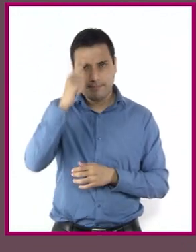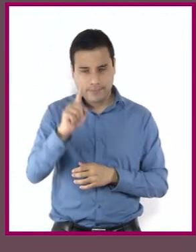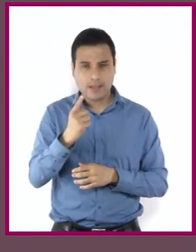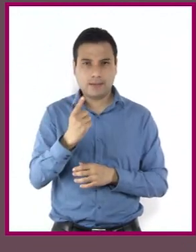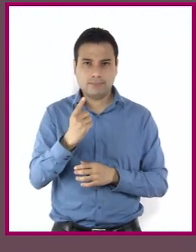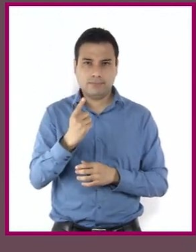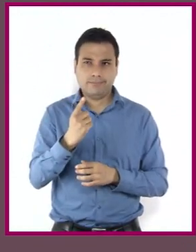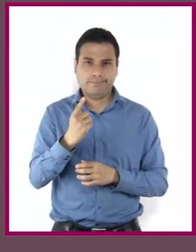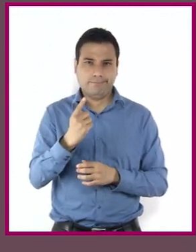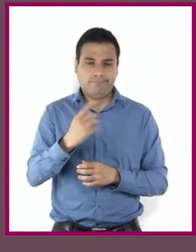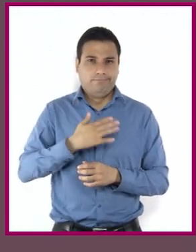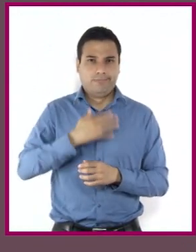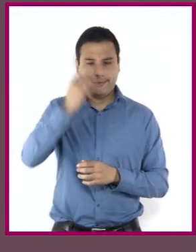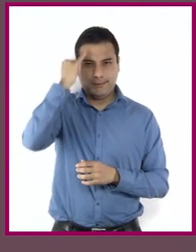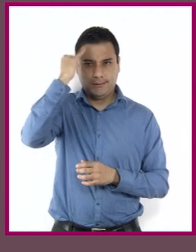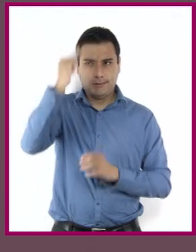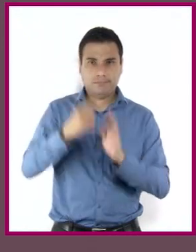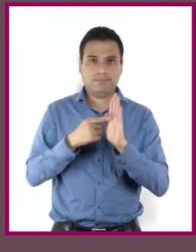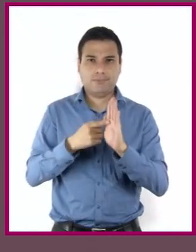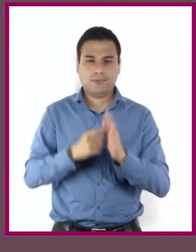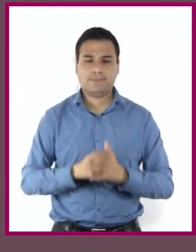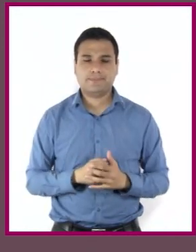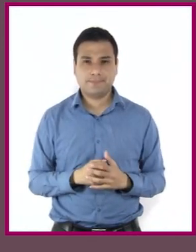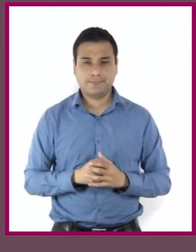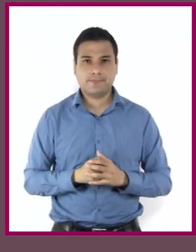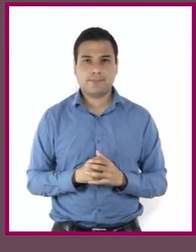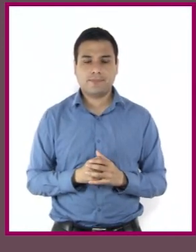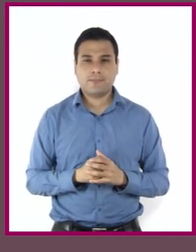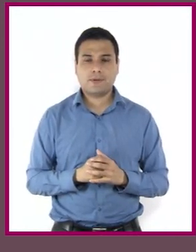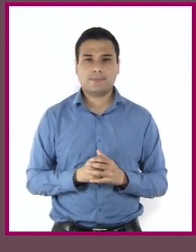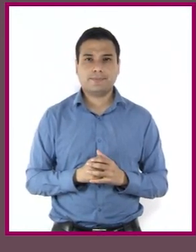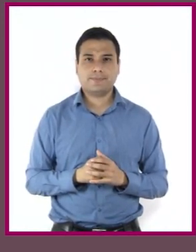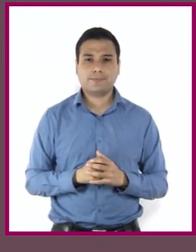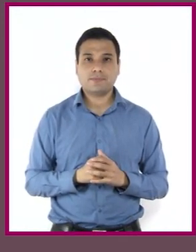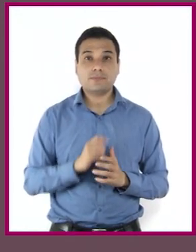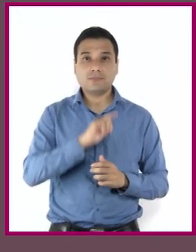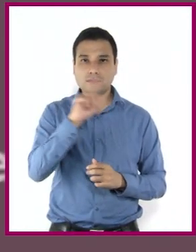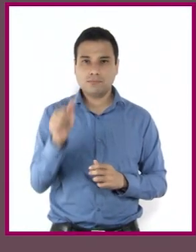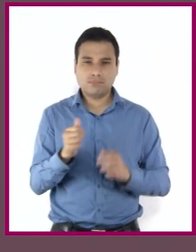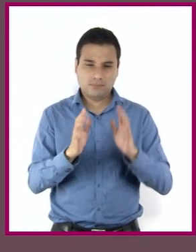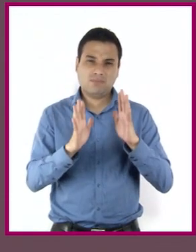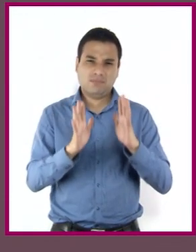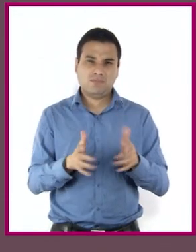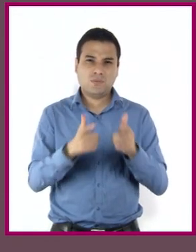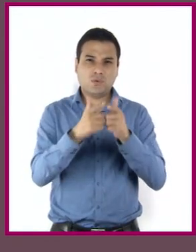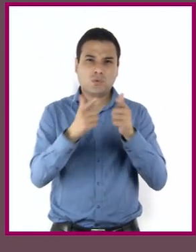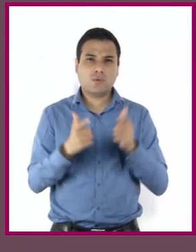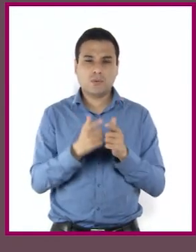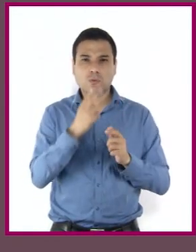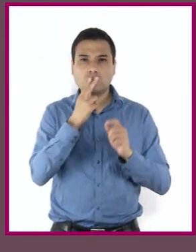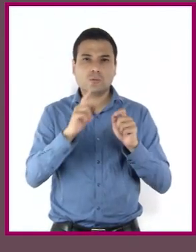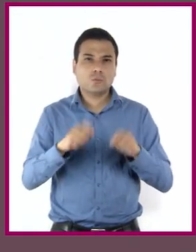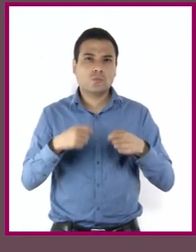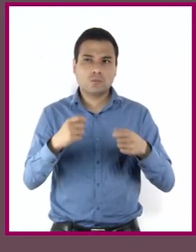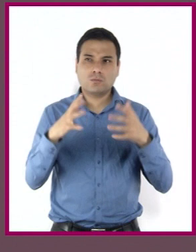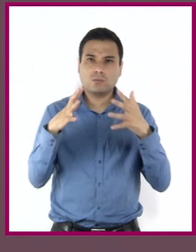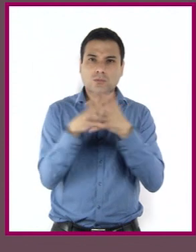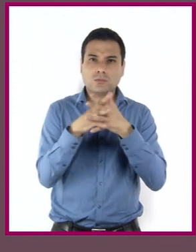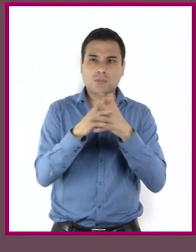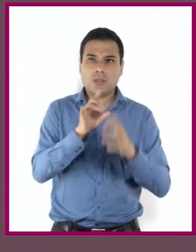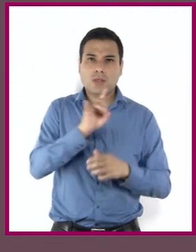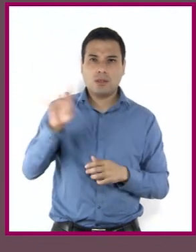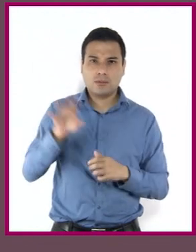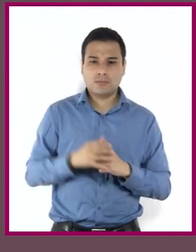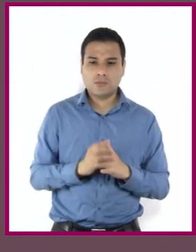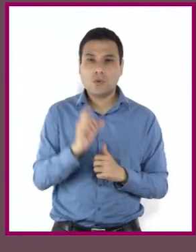a los conservadores y la Iglesia. Finalmente, derrotaron a los conservadores en la batalla de Calpulalpan el